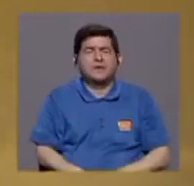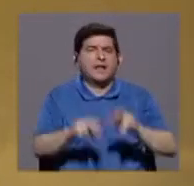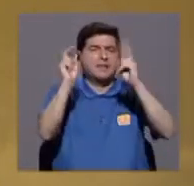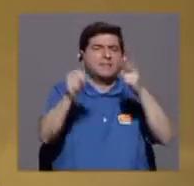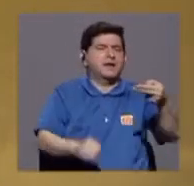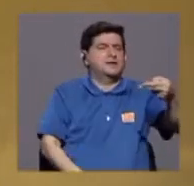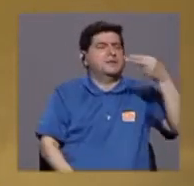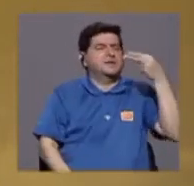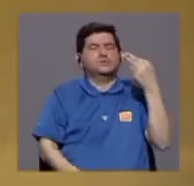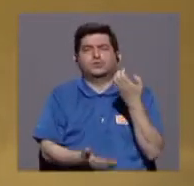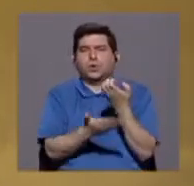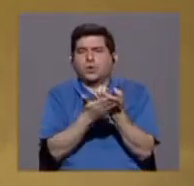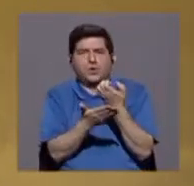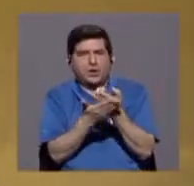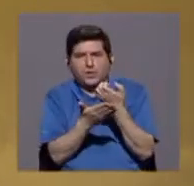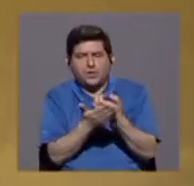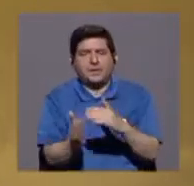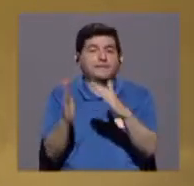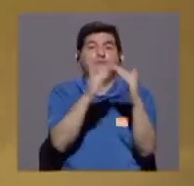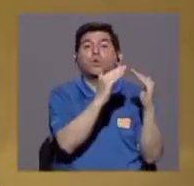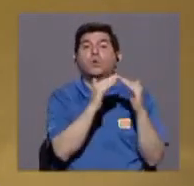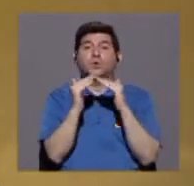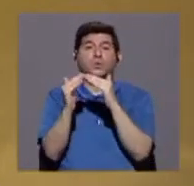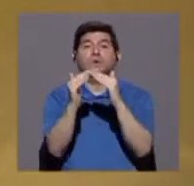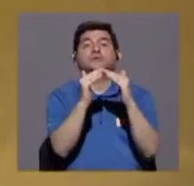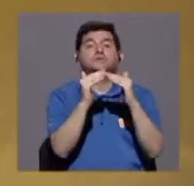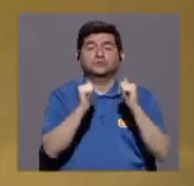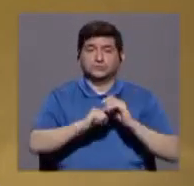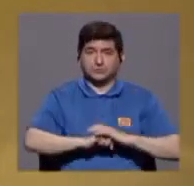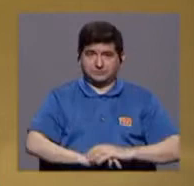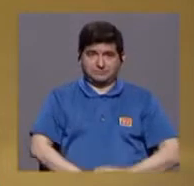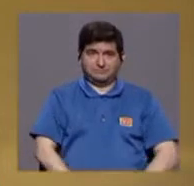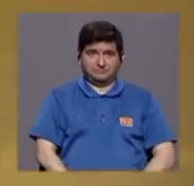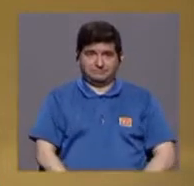historia, economía, población, y